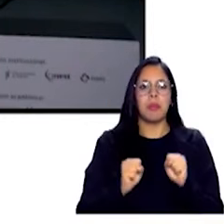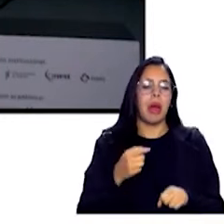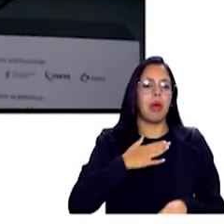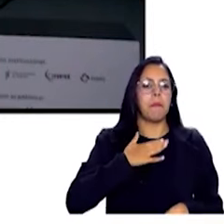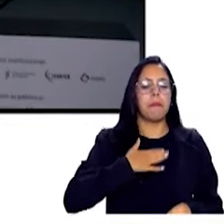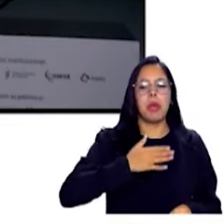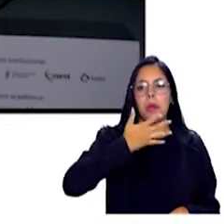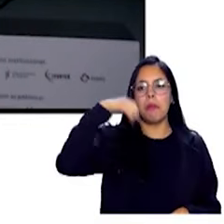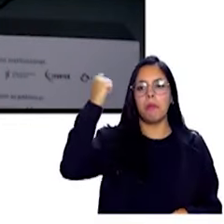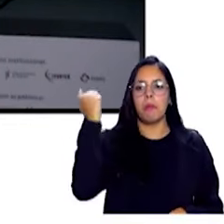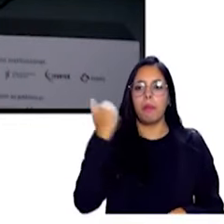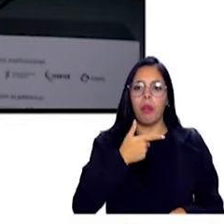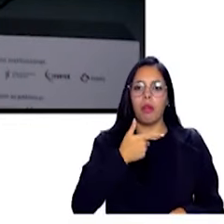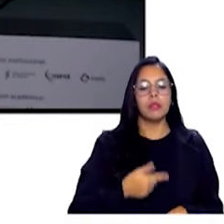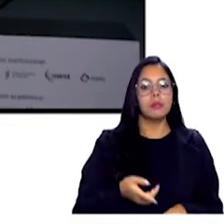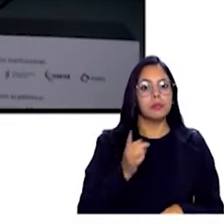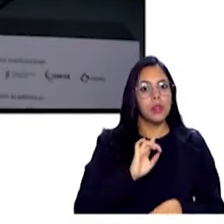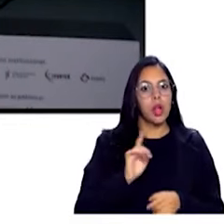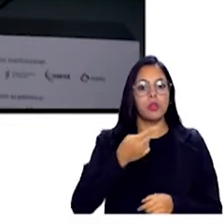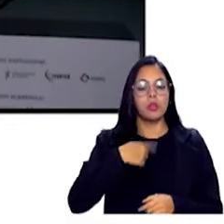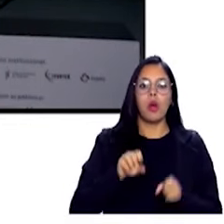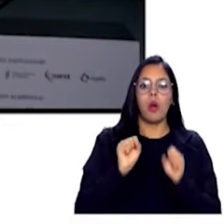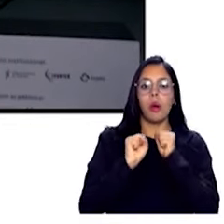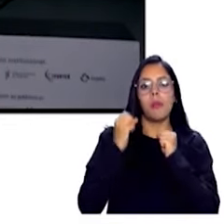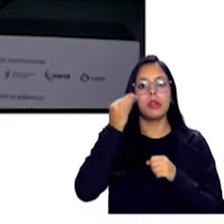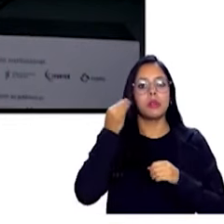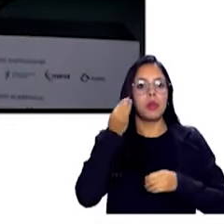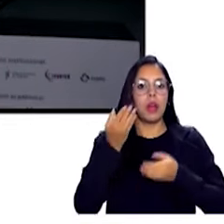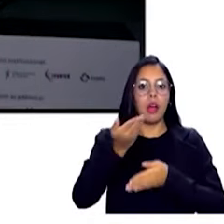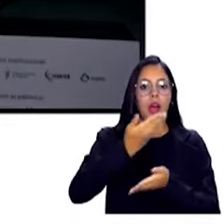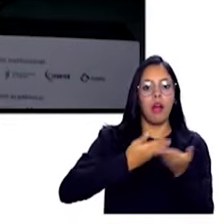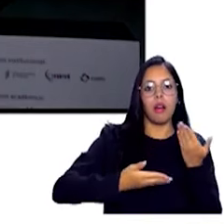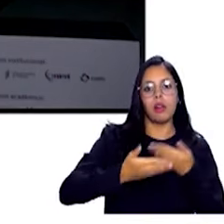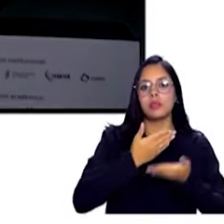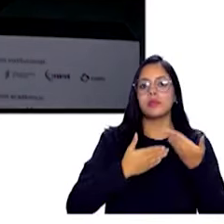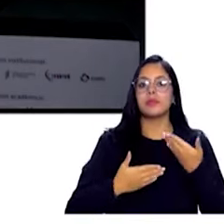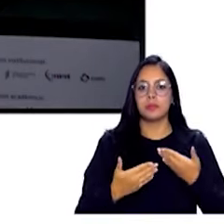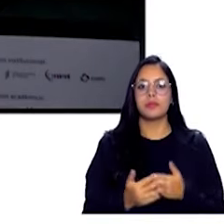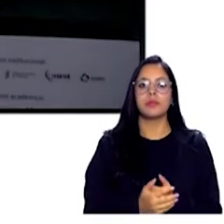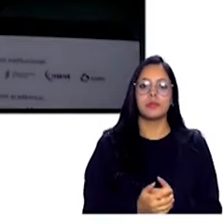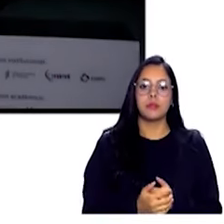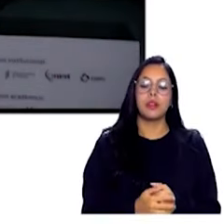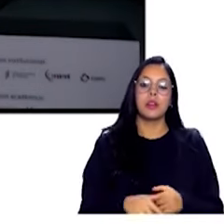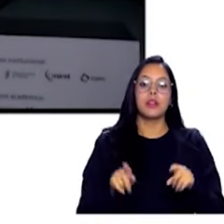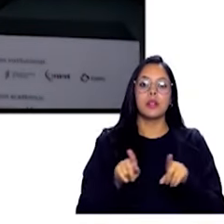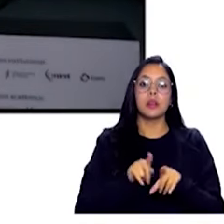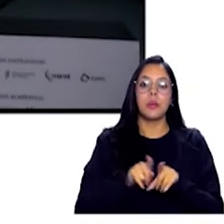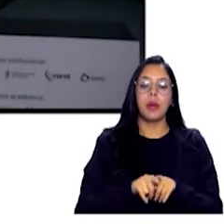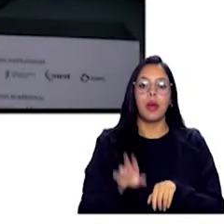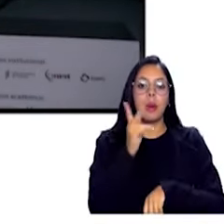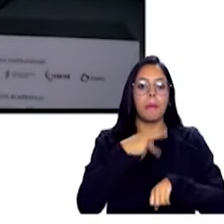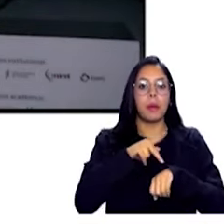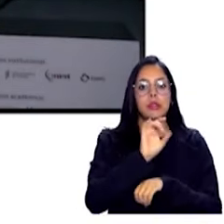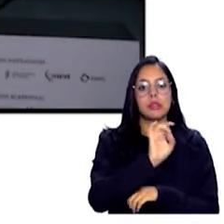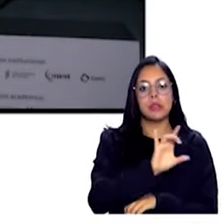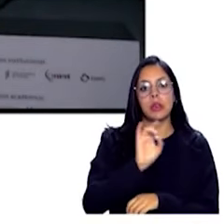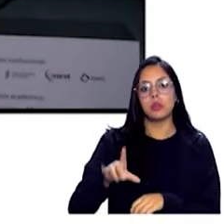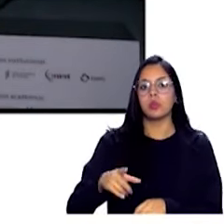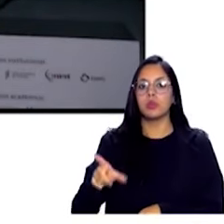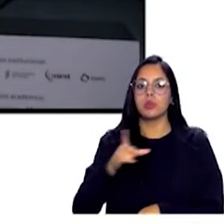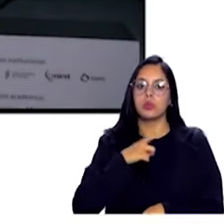experiencias Y verles Son los instrumentos que utili cada país para en la medida de lo posible Y Si Es conveniente